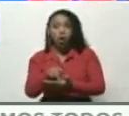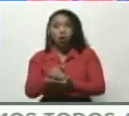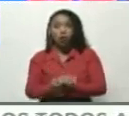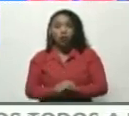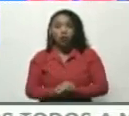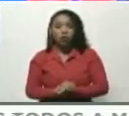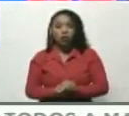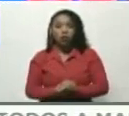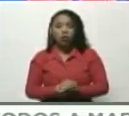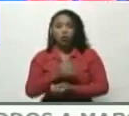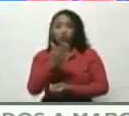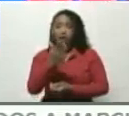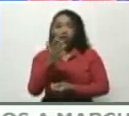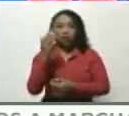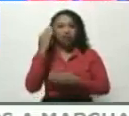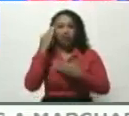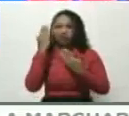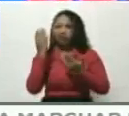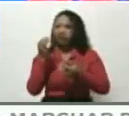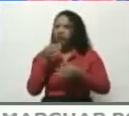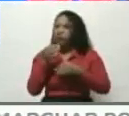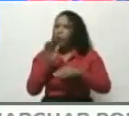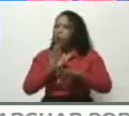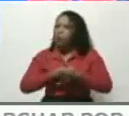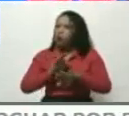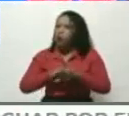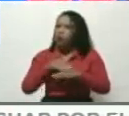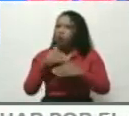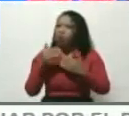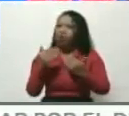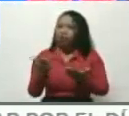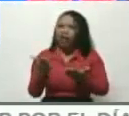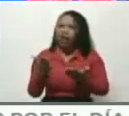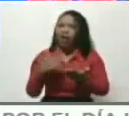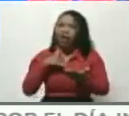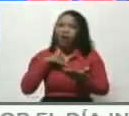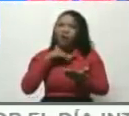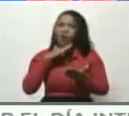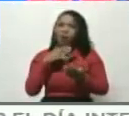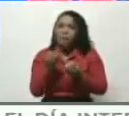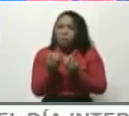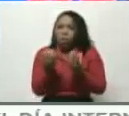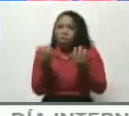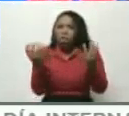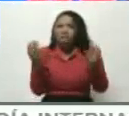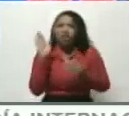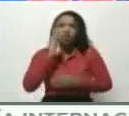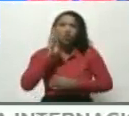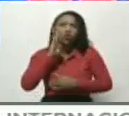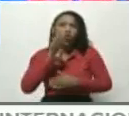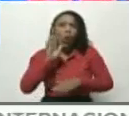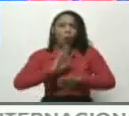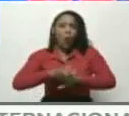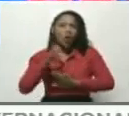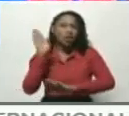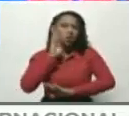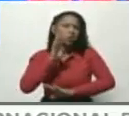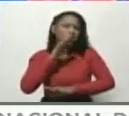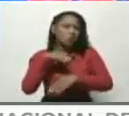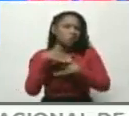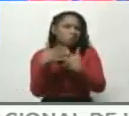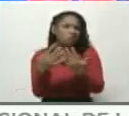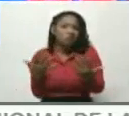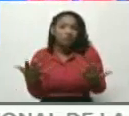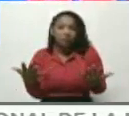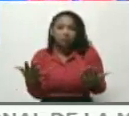y usted no se explica por qué están llenos de monte, por qué están sucios.